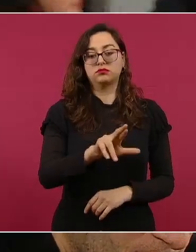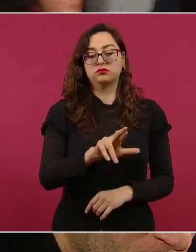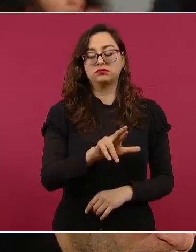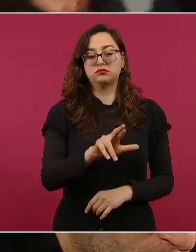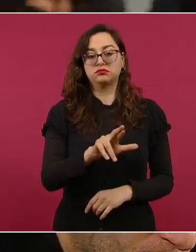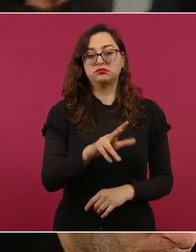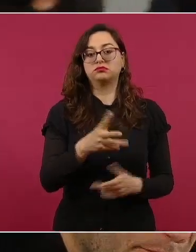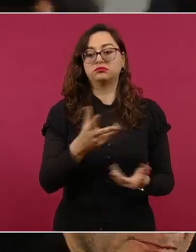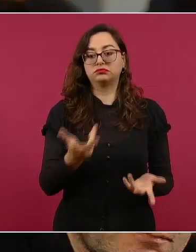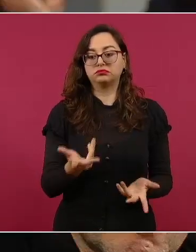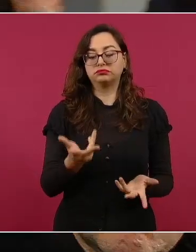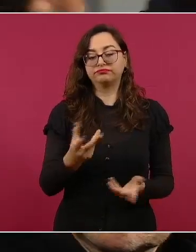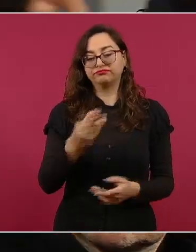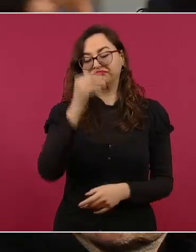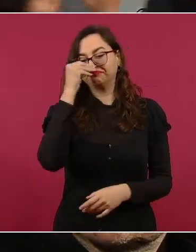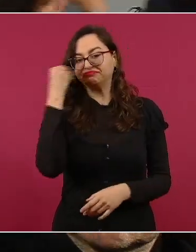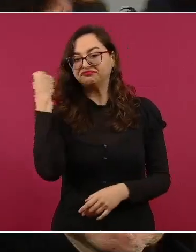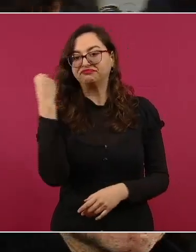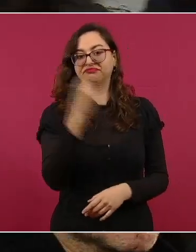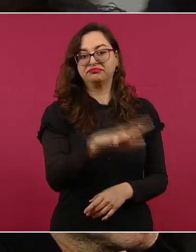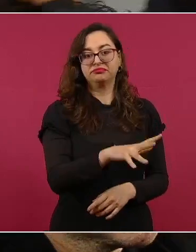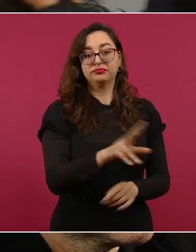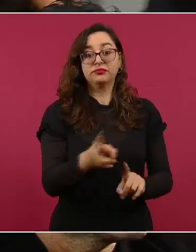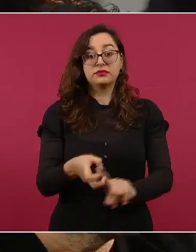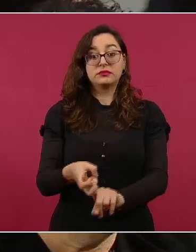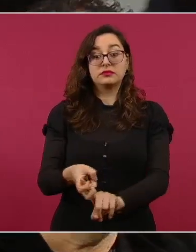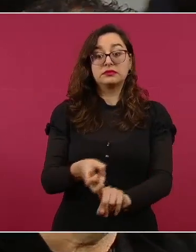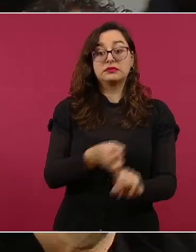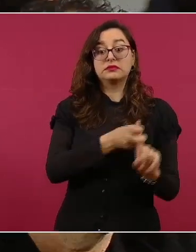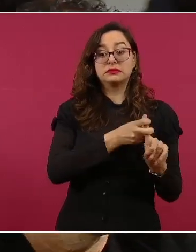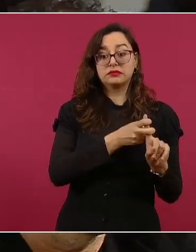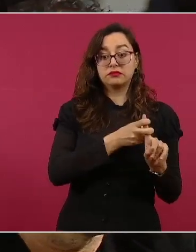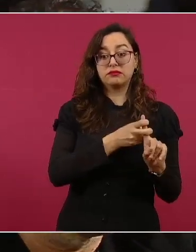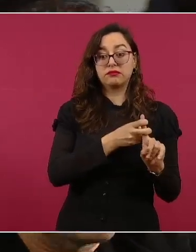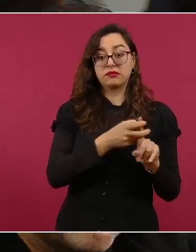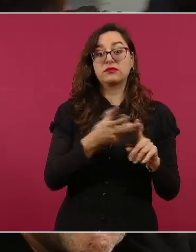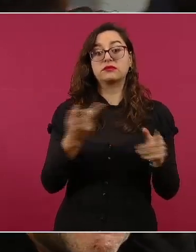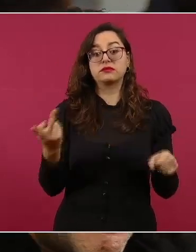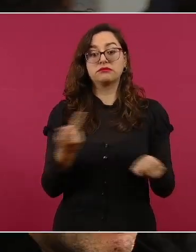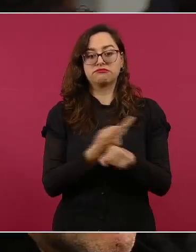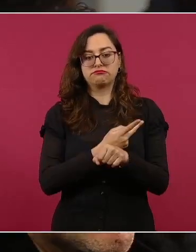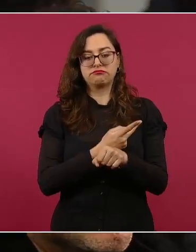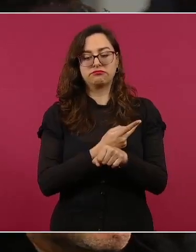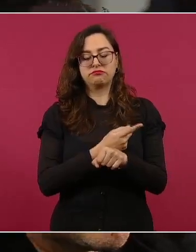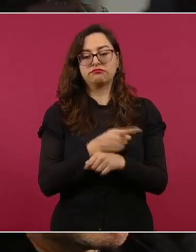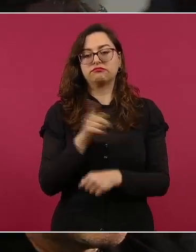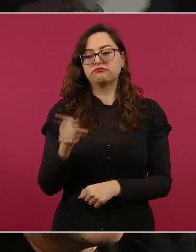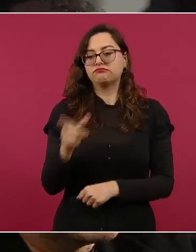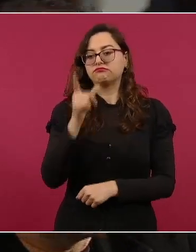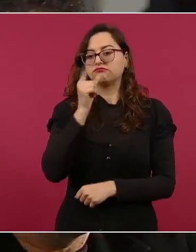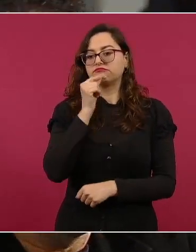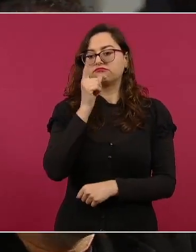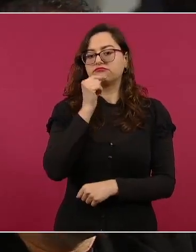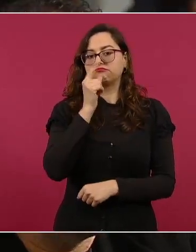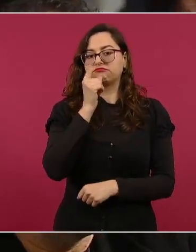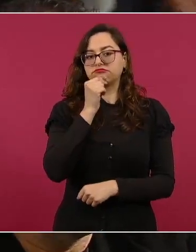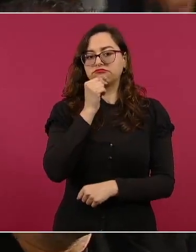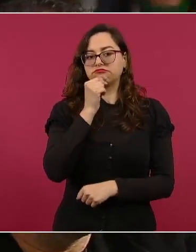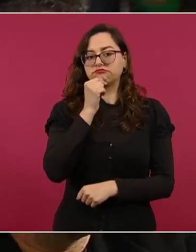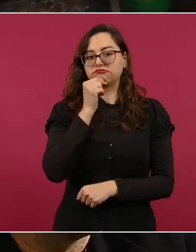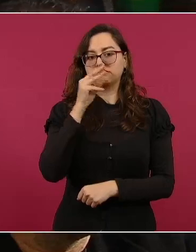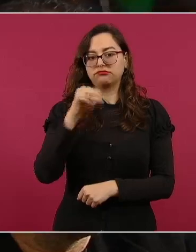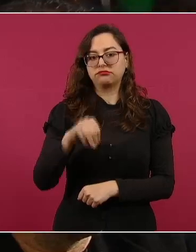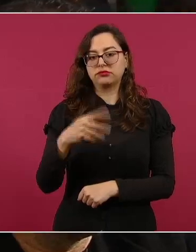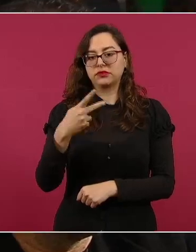lugar y en el momento menos indicado, y fue víctima de agresiones y torturas por parte de agentes de la policía